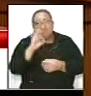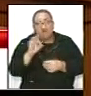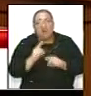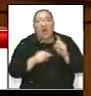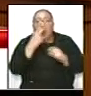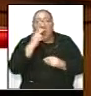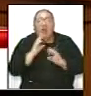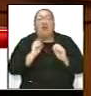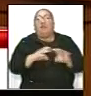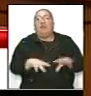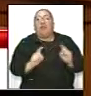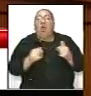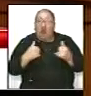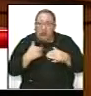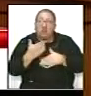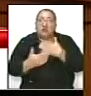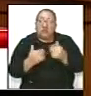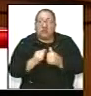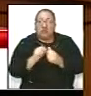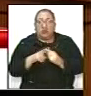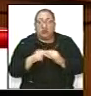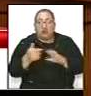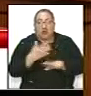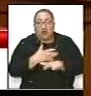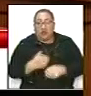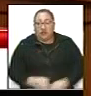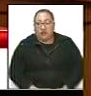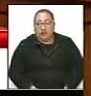porcentuales en el año 2018 comparado con el año previo.